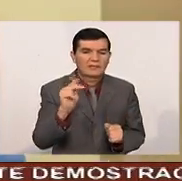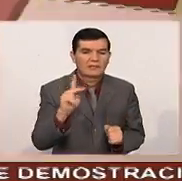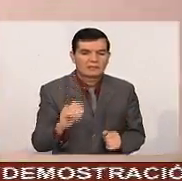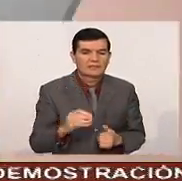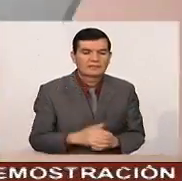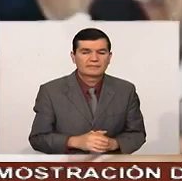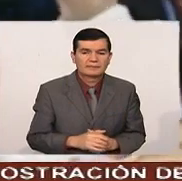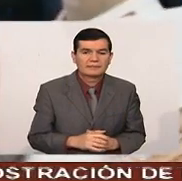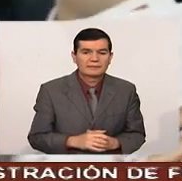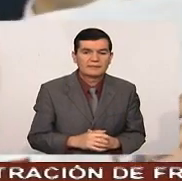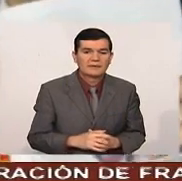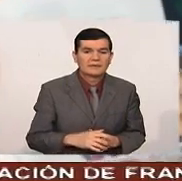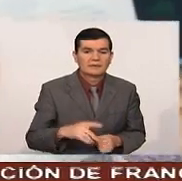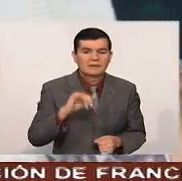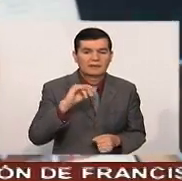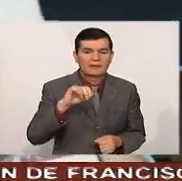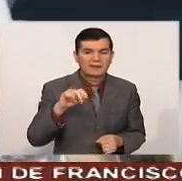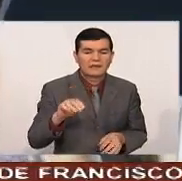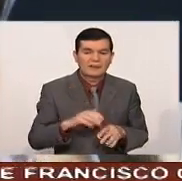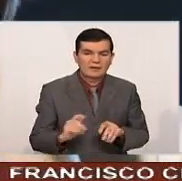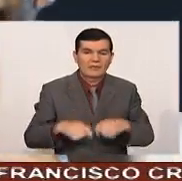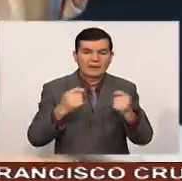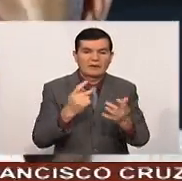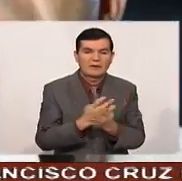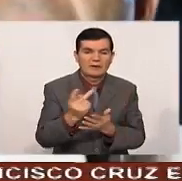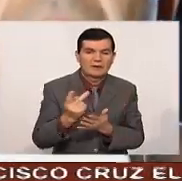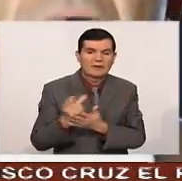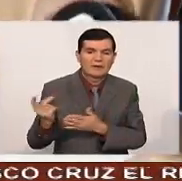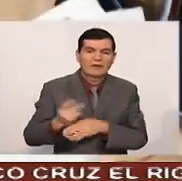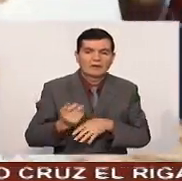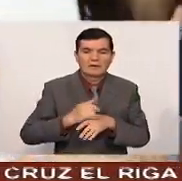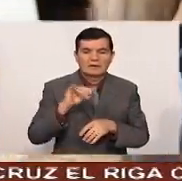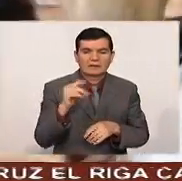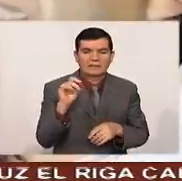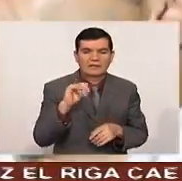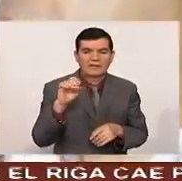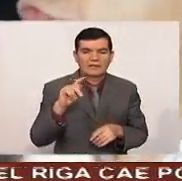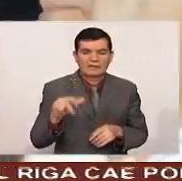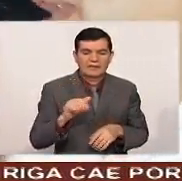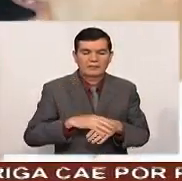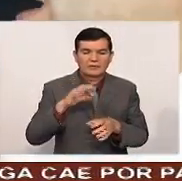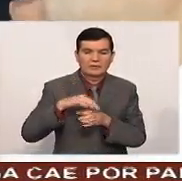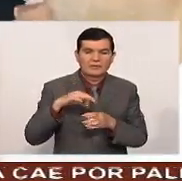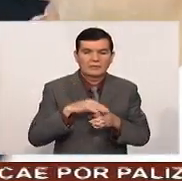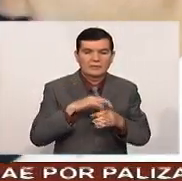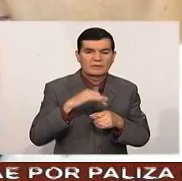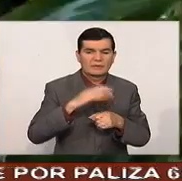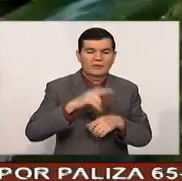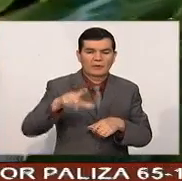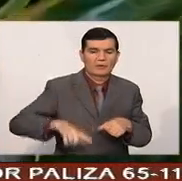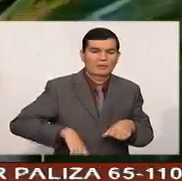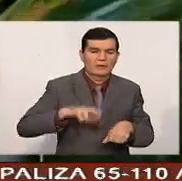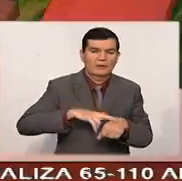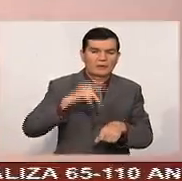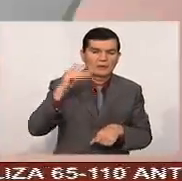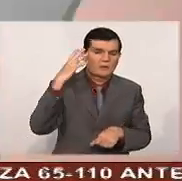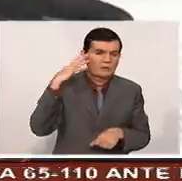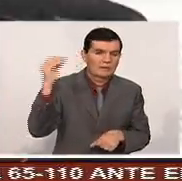Loera. El INE entrega constancia de mayoría a Ignacio Peralta por la campaña rumbo a la gubernatura de